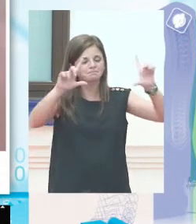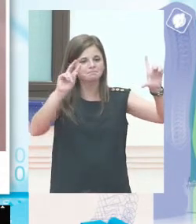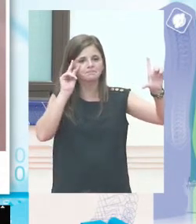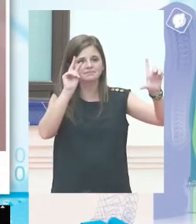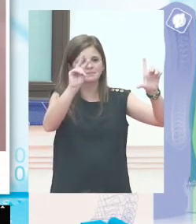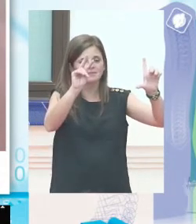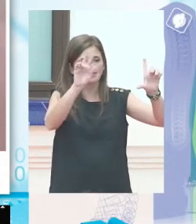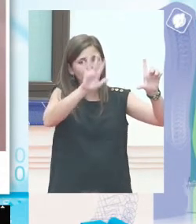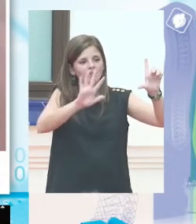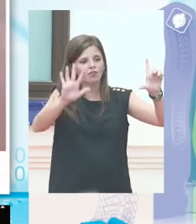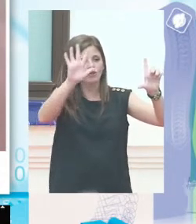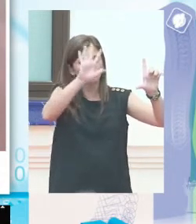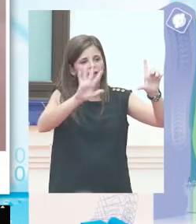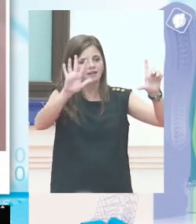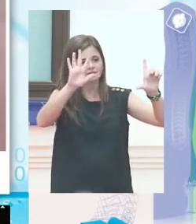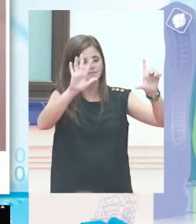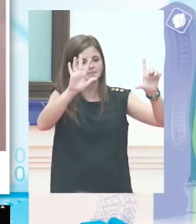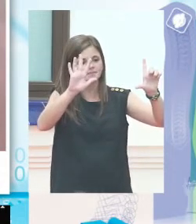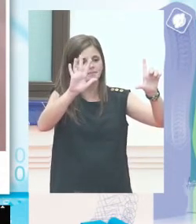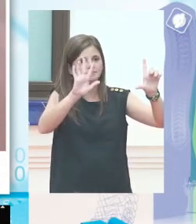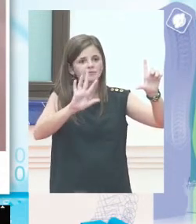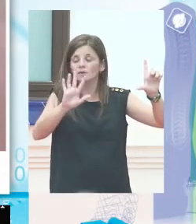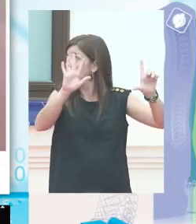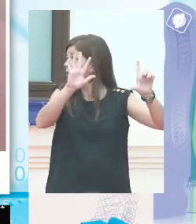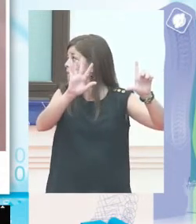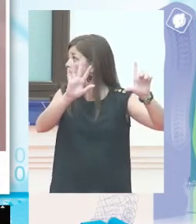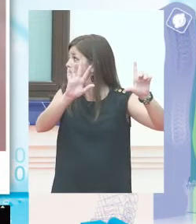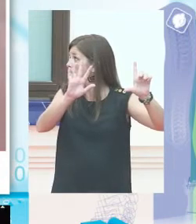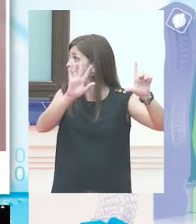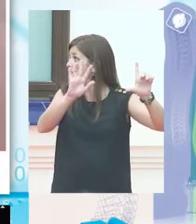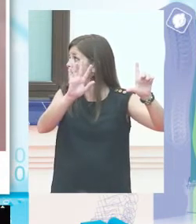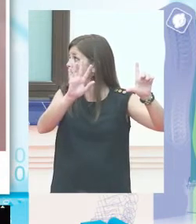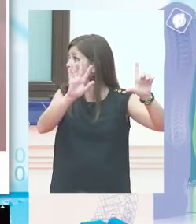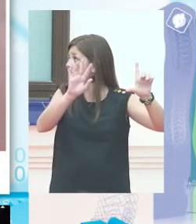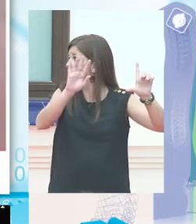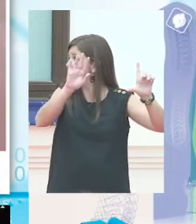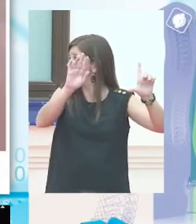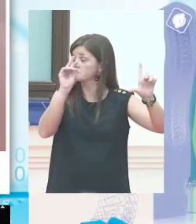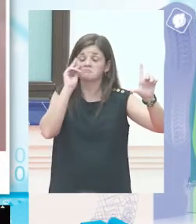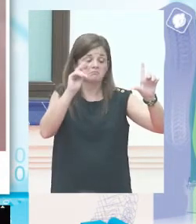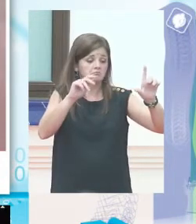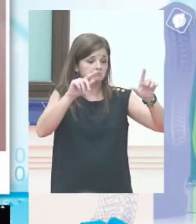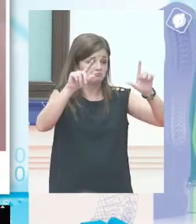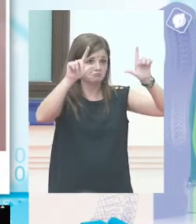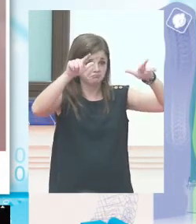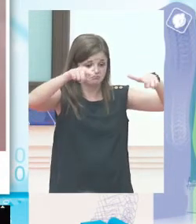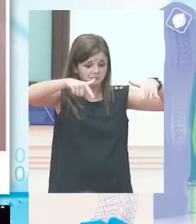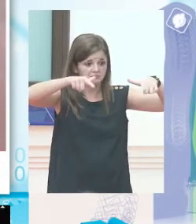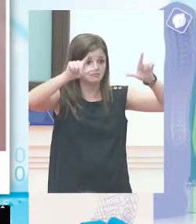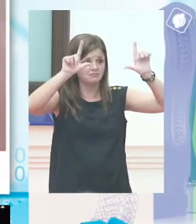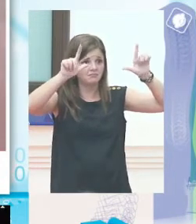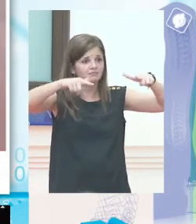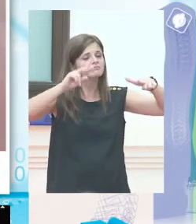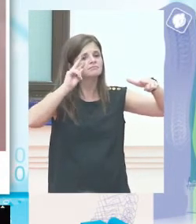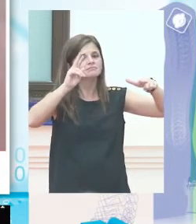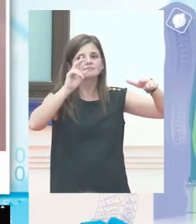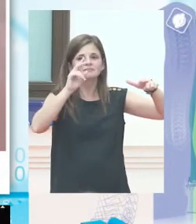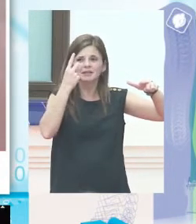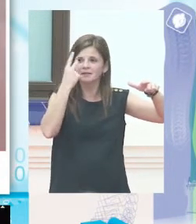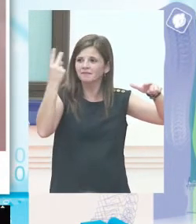de la simulación, donde vemos las simulaciones, lo que estamos viendo son un par de puestos, no sé si